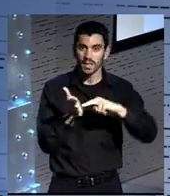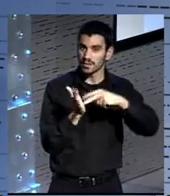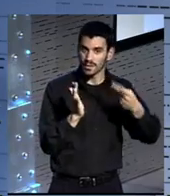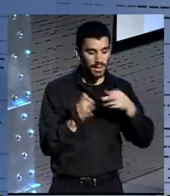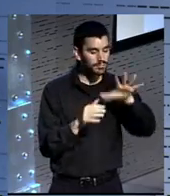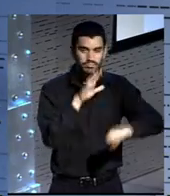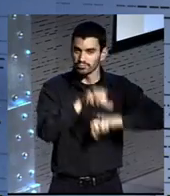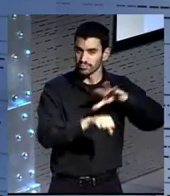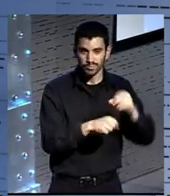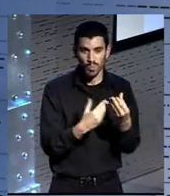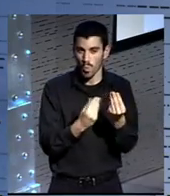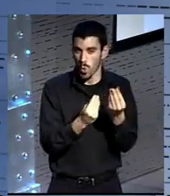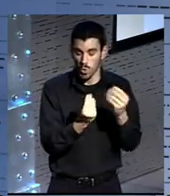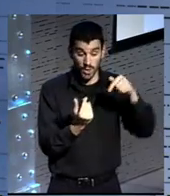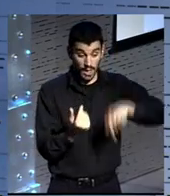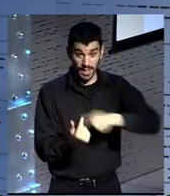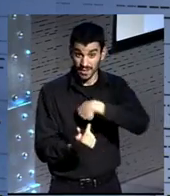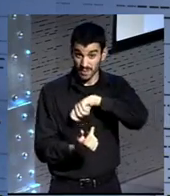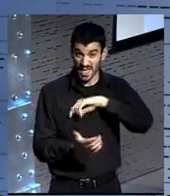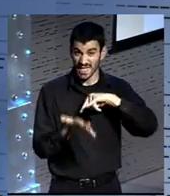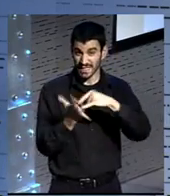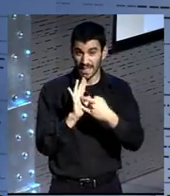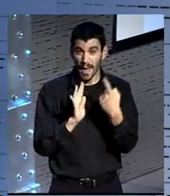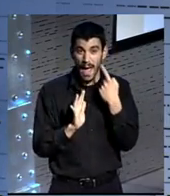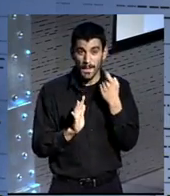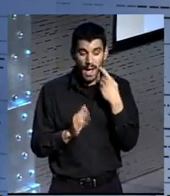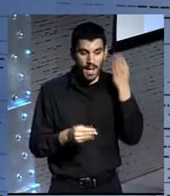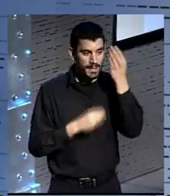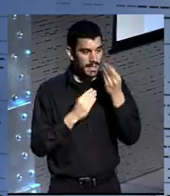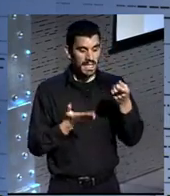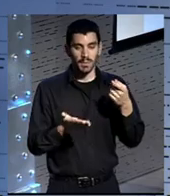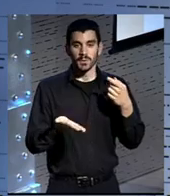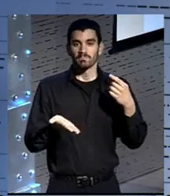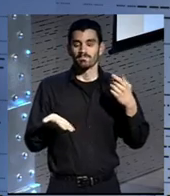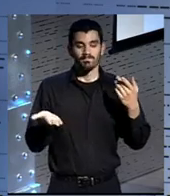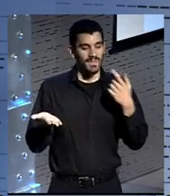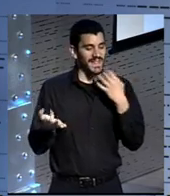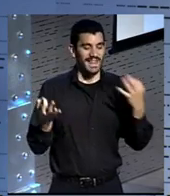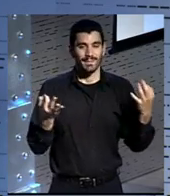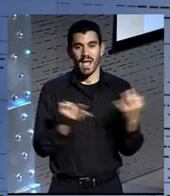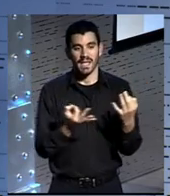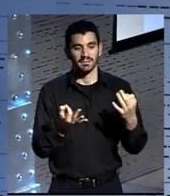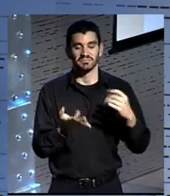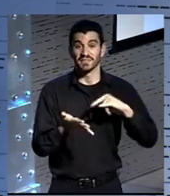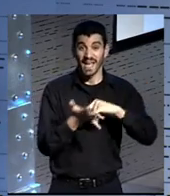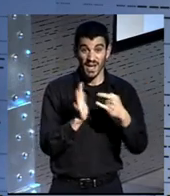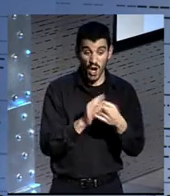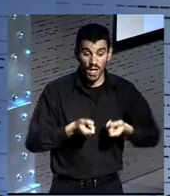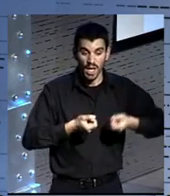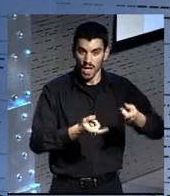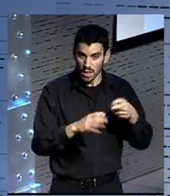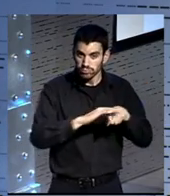español, no se han sacrificado de forma significativa inversiones